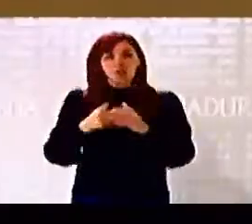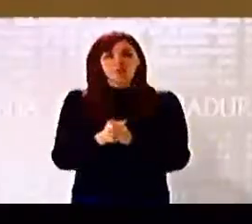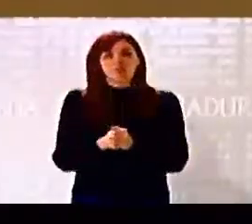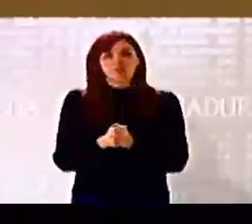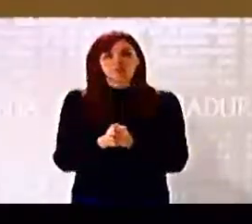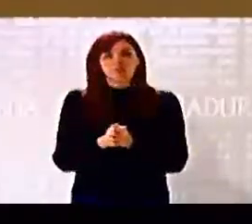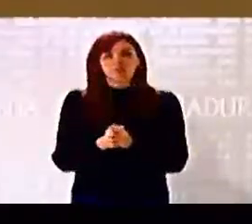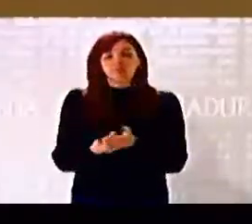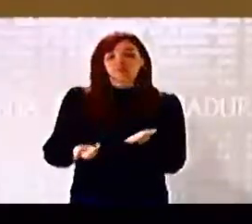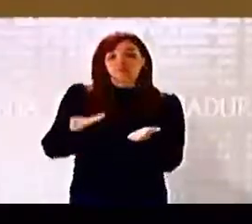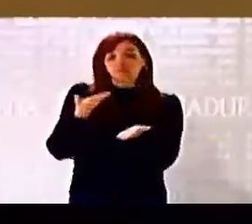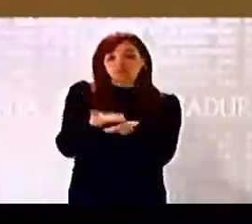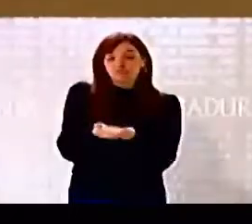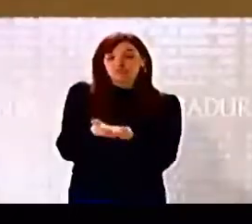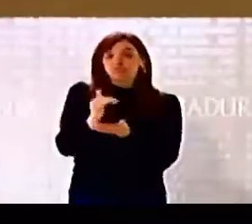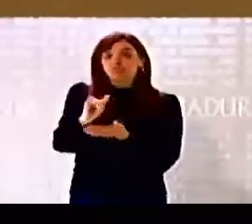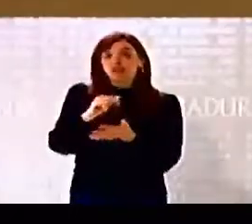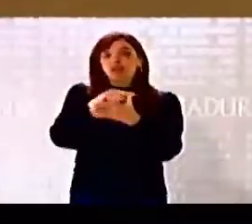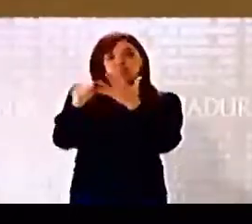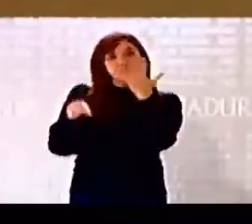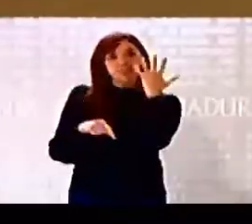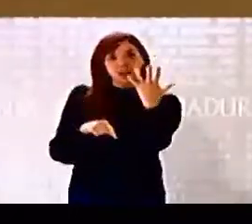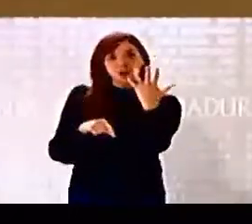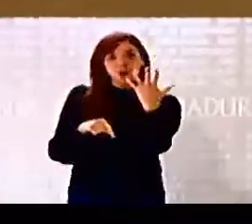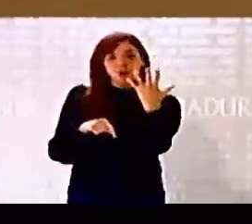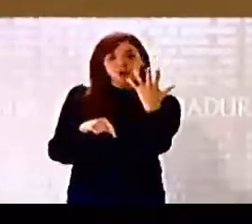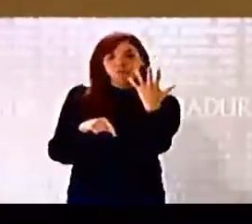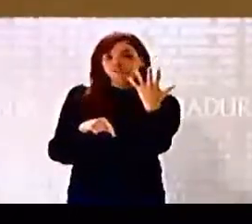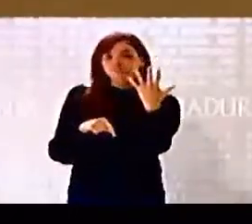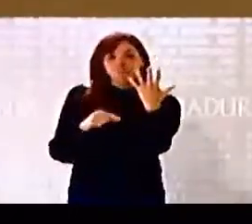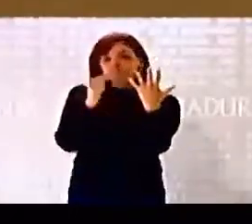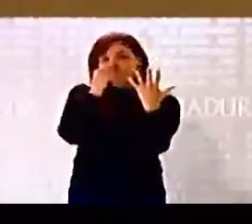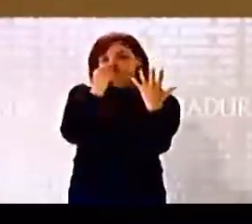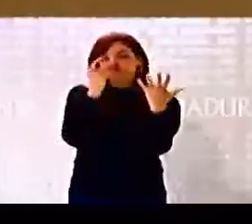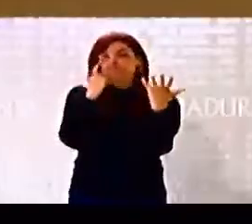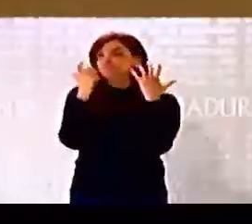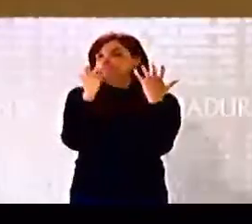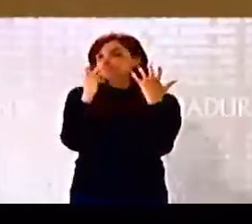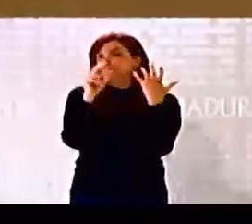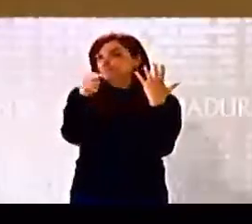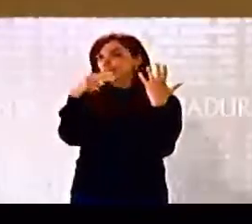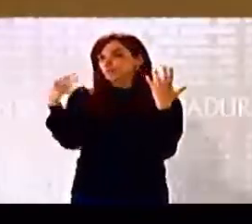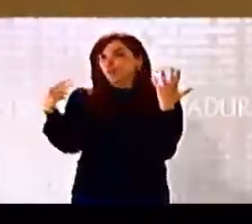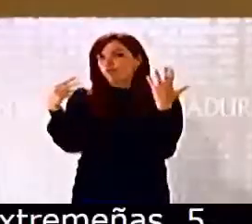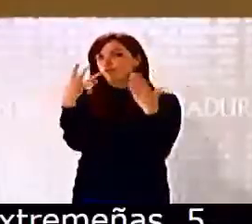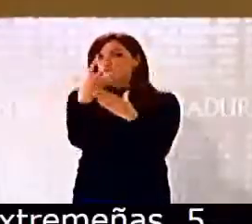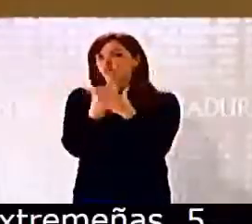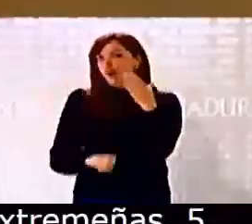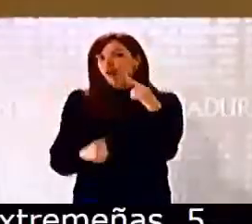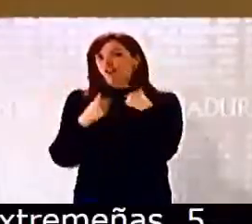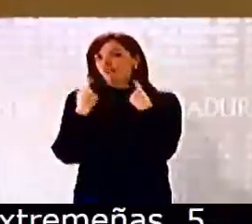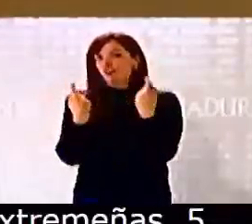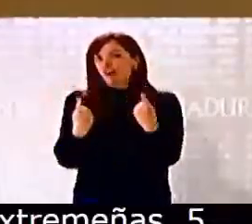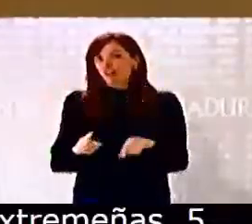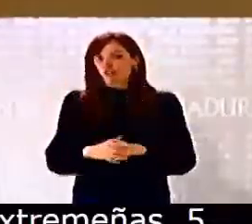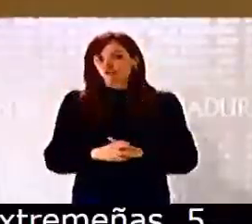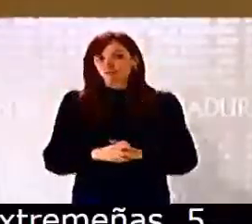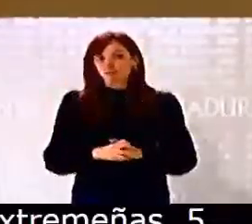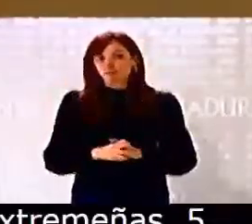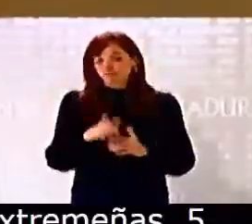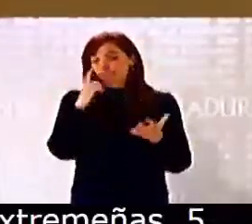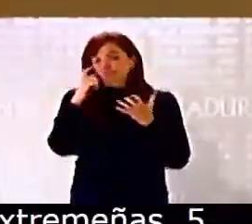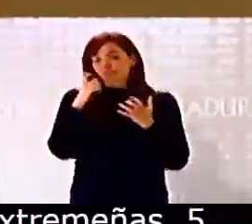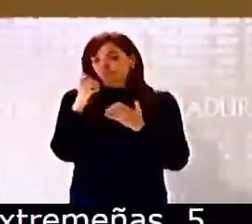5 solicitudes, por tanto, un resultado de fracaso. Con ese resultado de fracaso vengo trabajando ya, además de